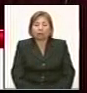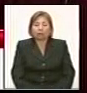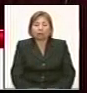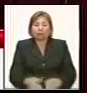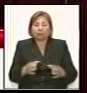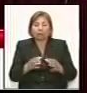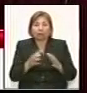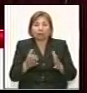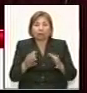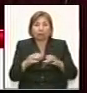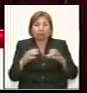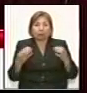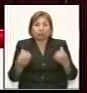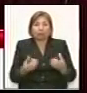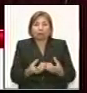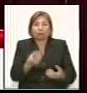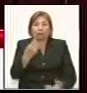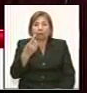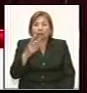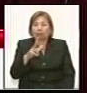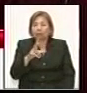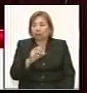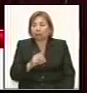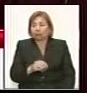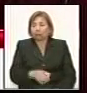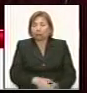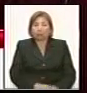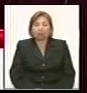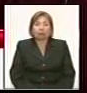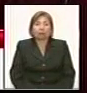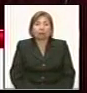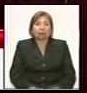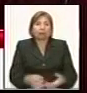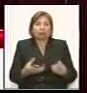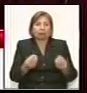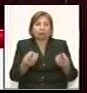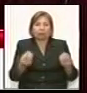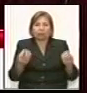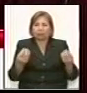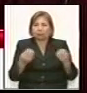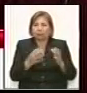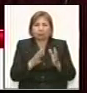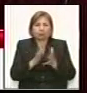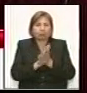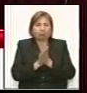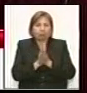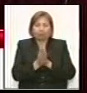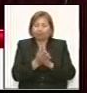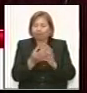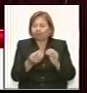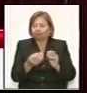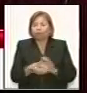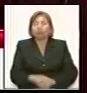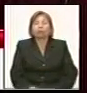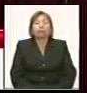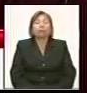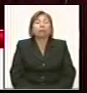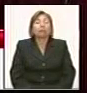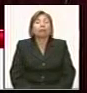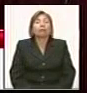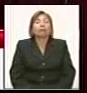congresistas diputados de 130, o sea, una mayoría totalmente absoluta y aplastante. Y